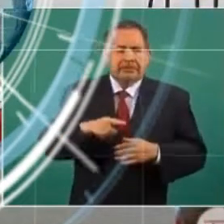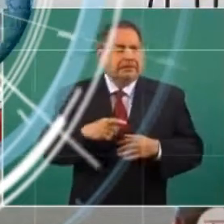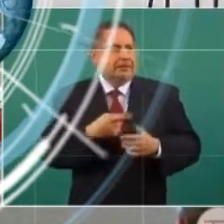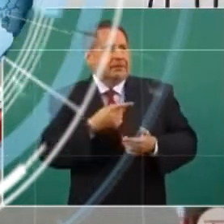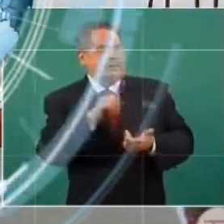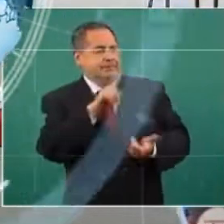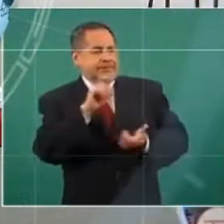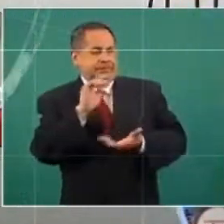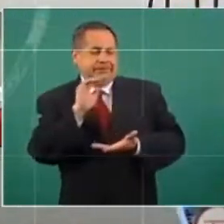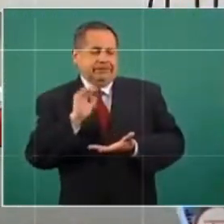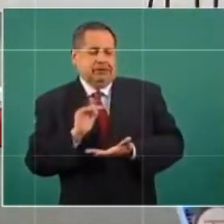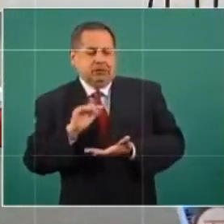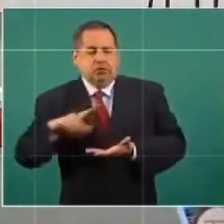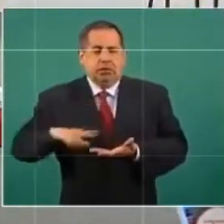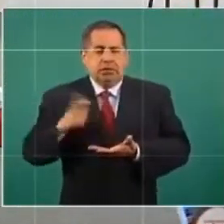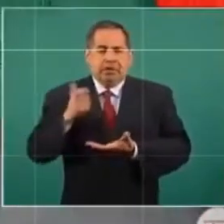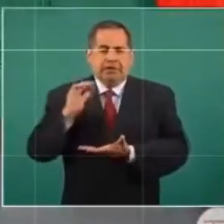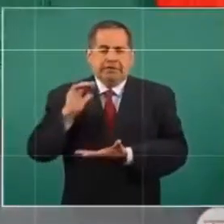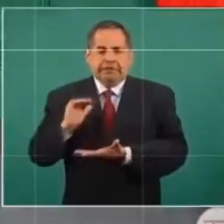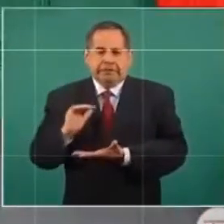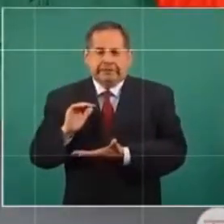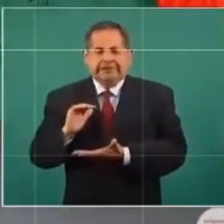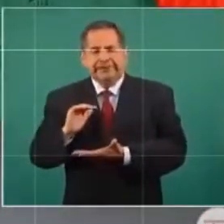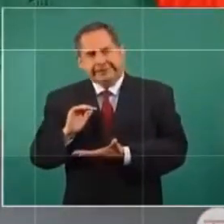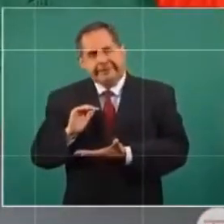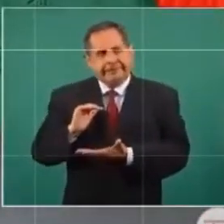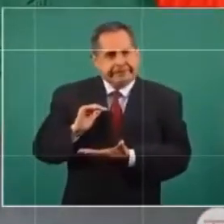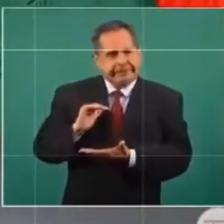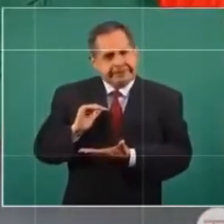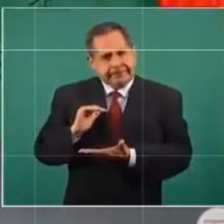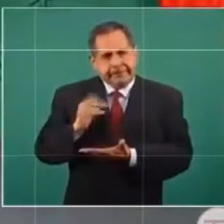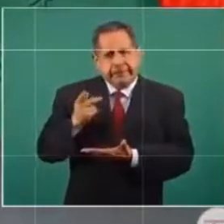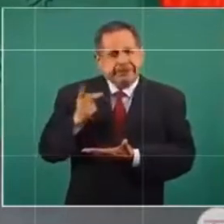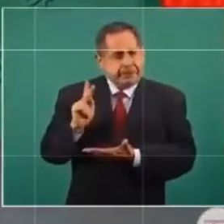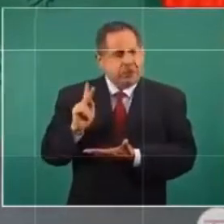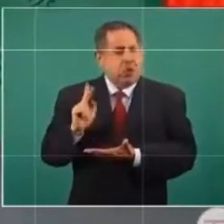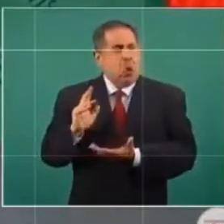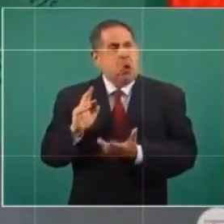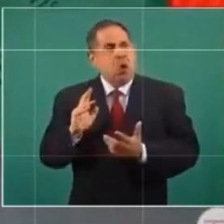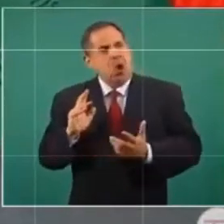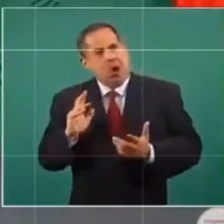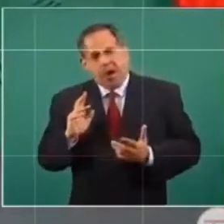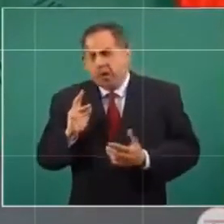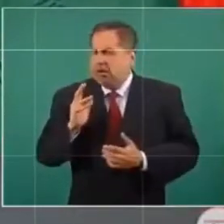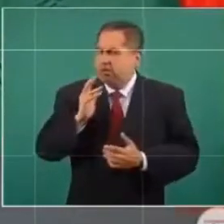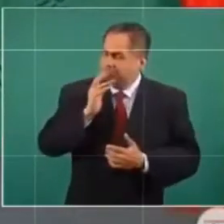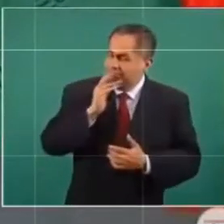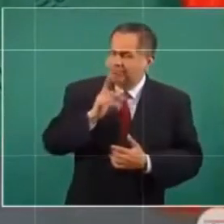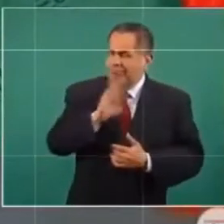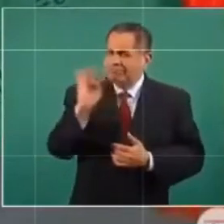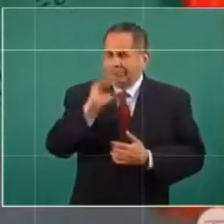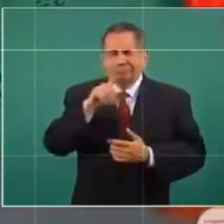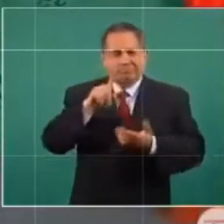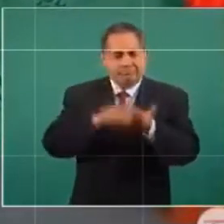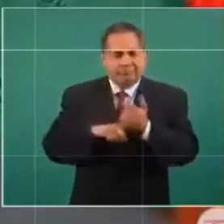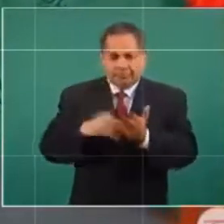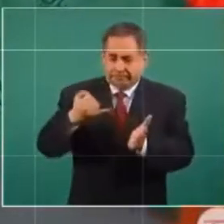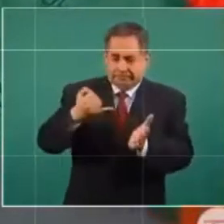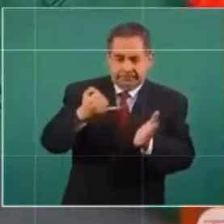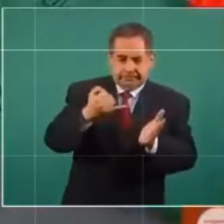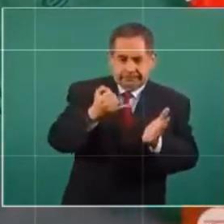públicas, pues también es un tema que podríamos, si es que realmente el